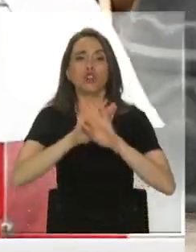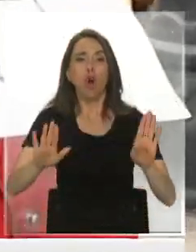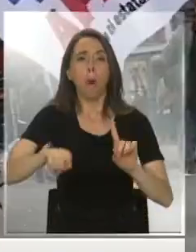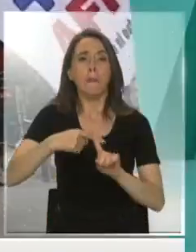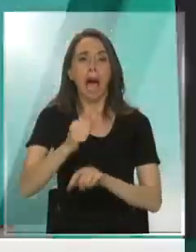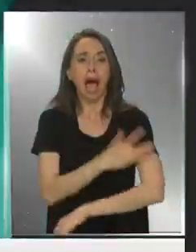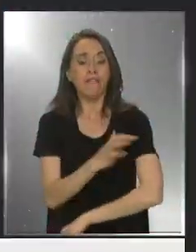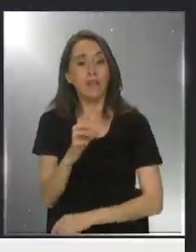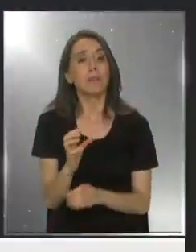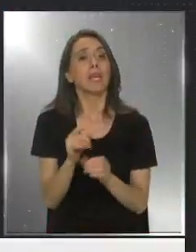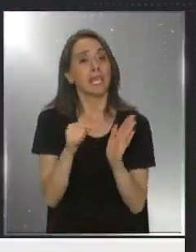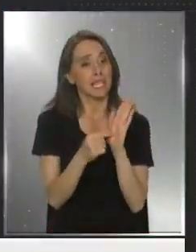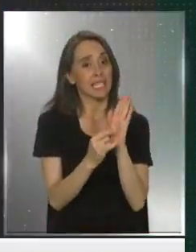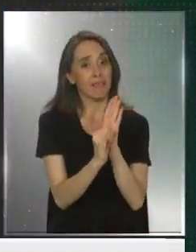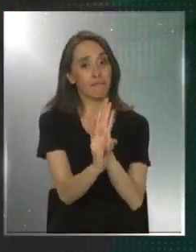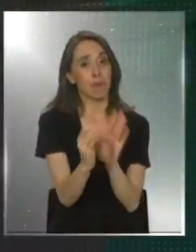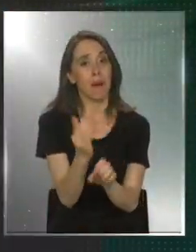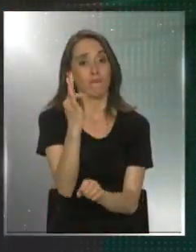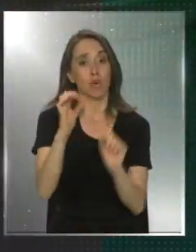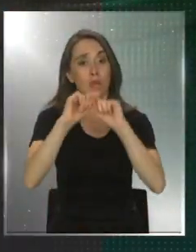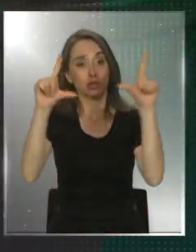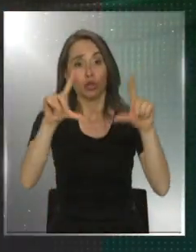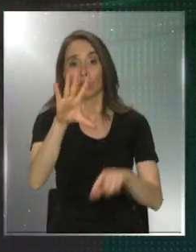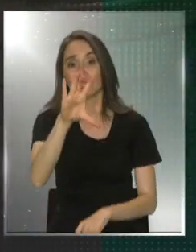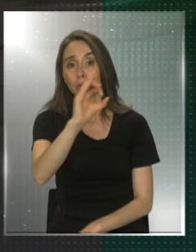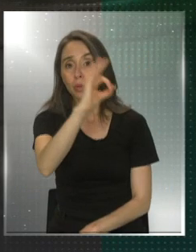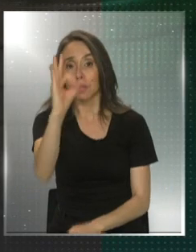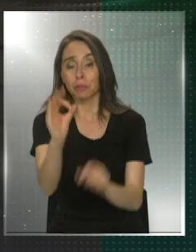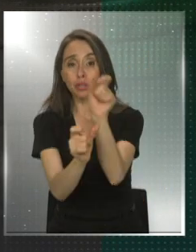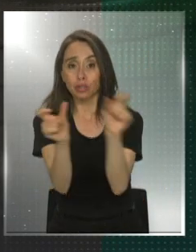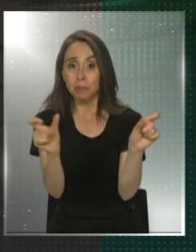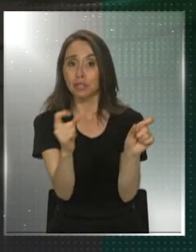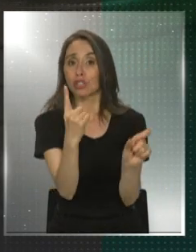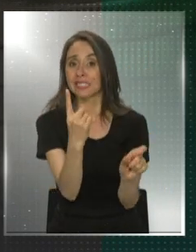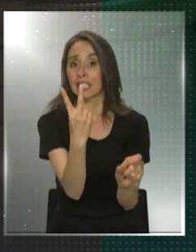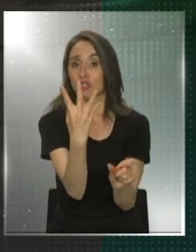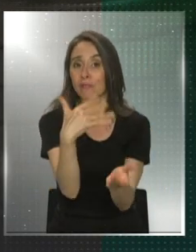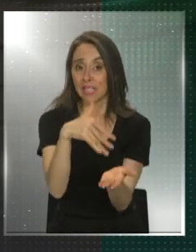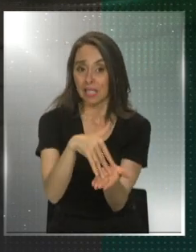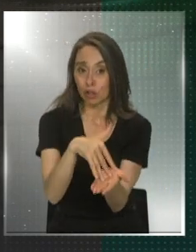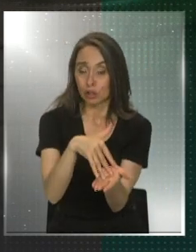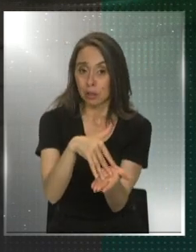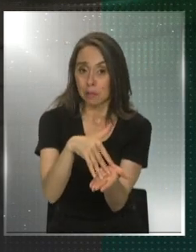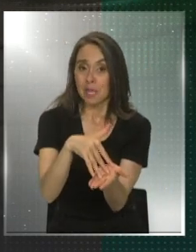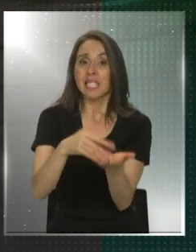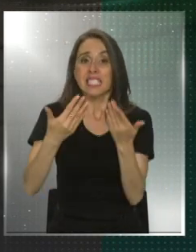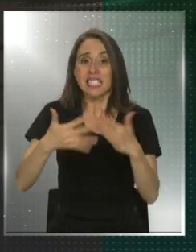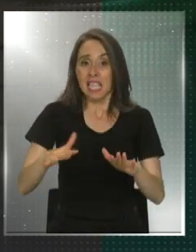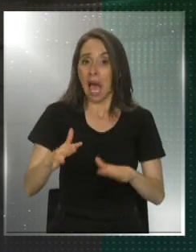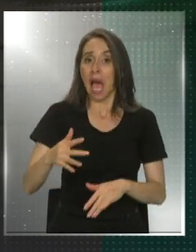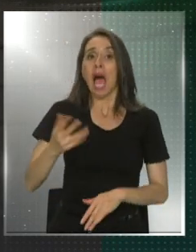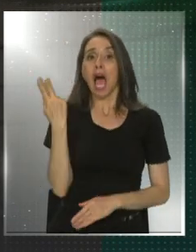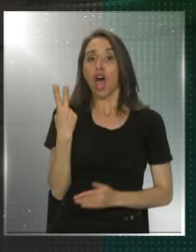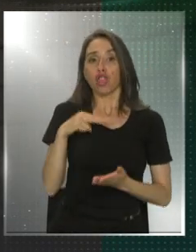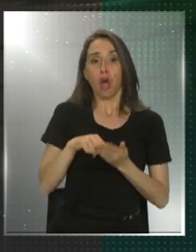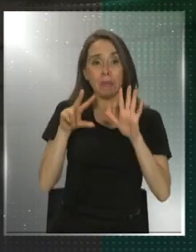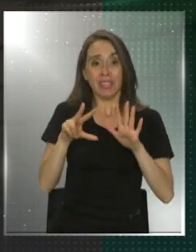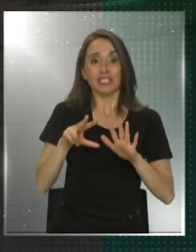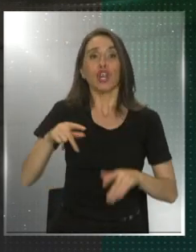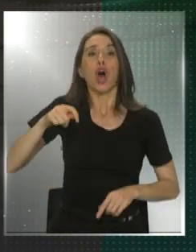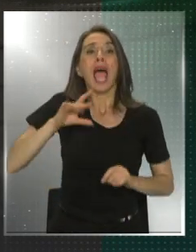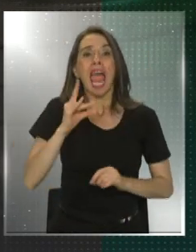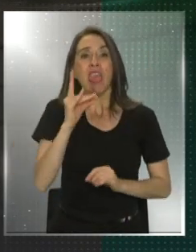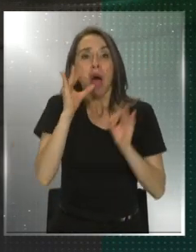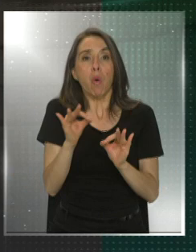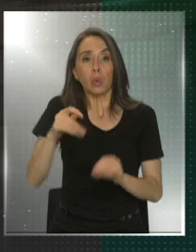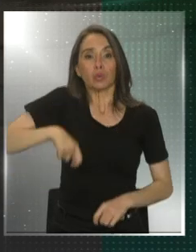Según datos de la Fundación Sol, el 50% de las 125.000 personas que se pensionaron durante el año